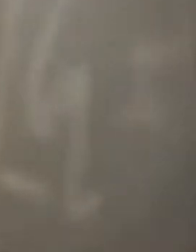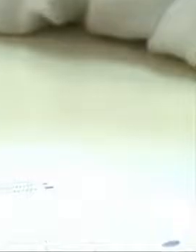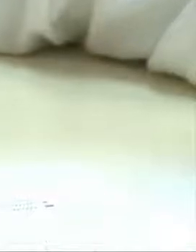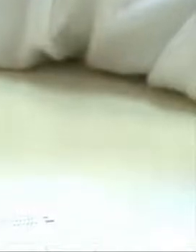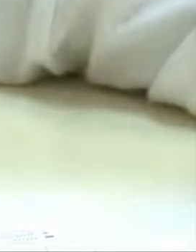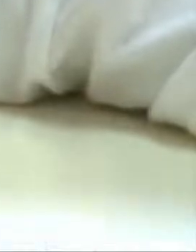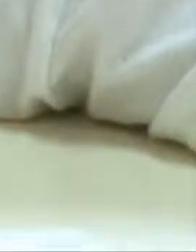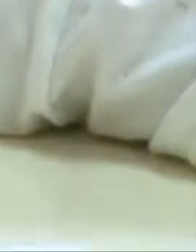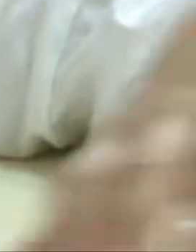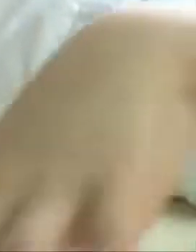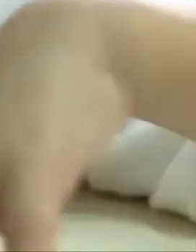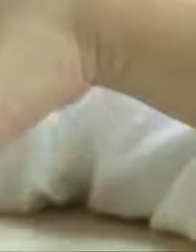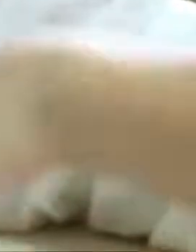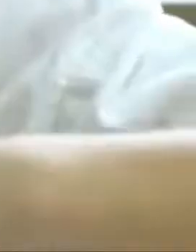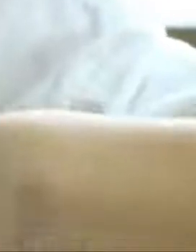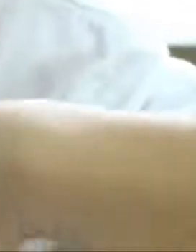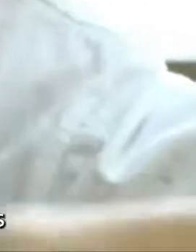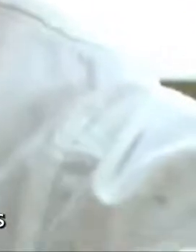y social.